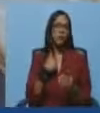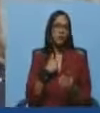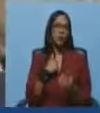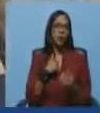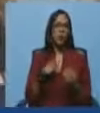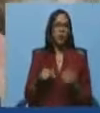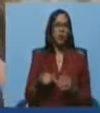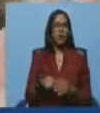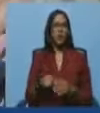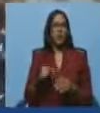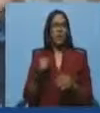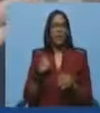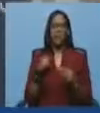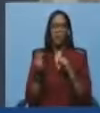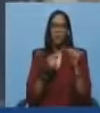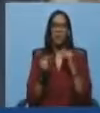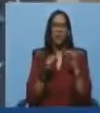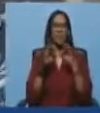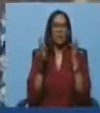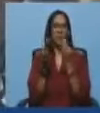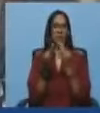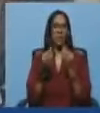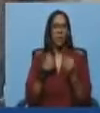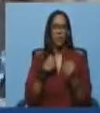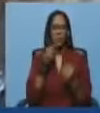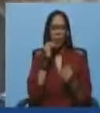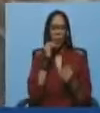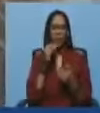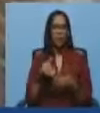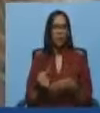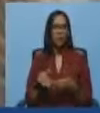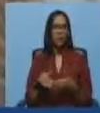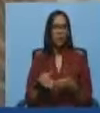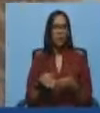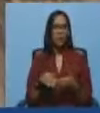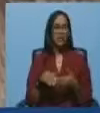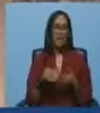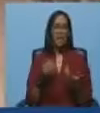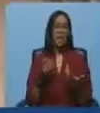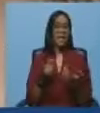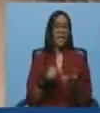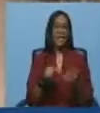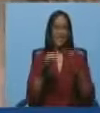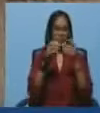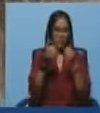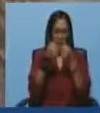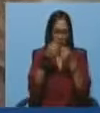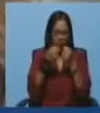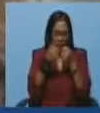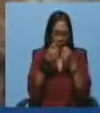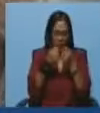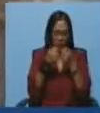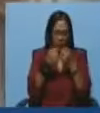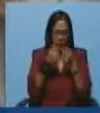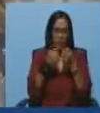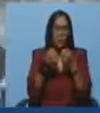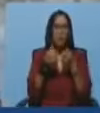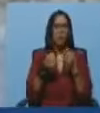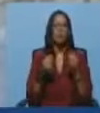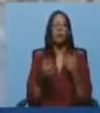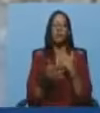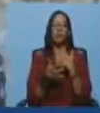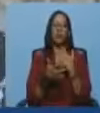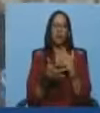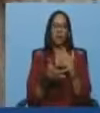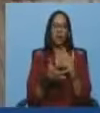medio de todo, entro en debate familiar por mi adolescente, claro, que es un consumidor nato de lo que son las tecnologías. Incluso hace